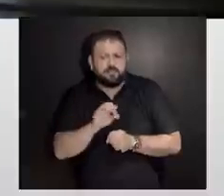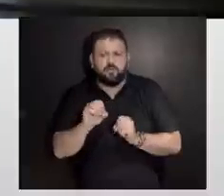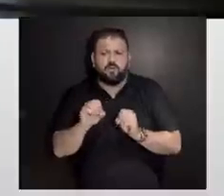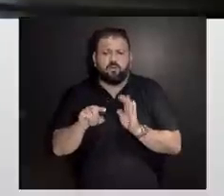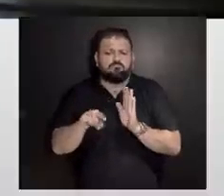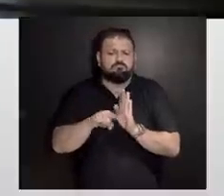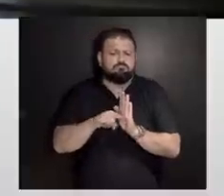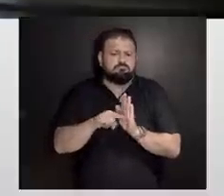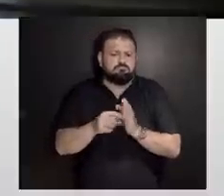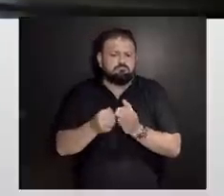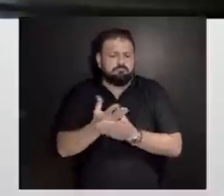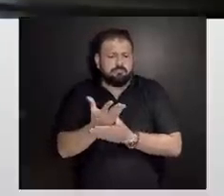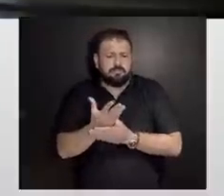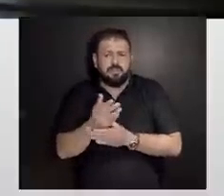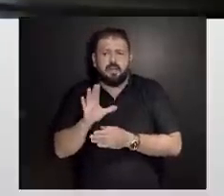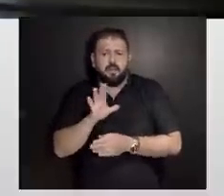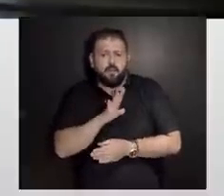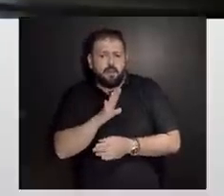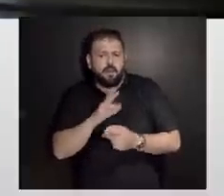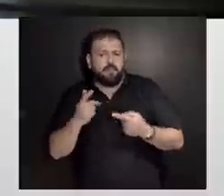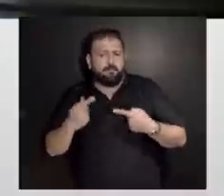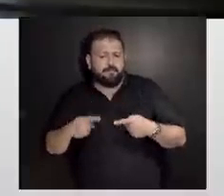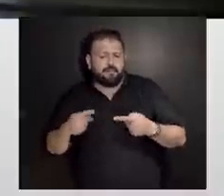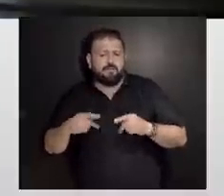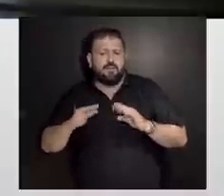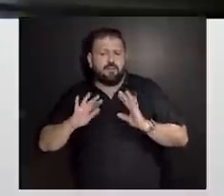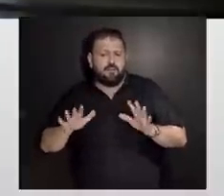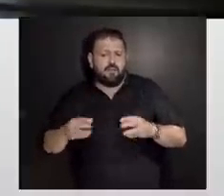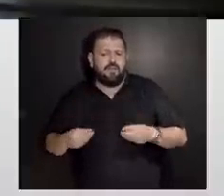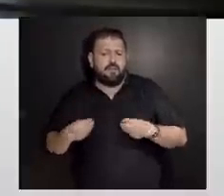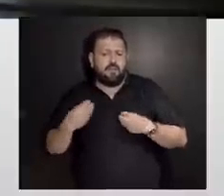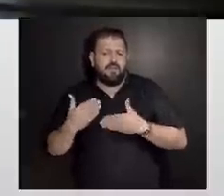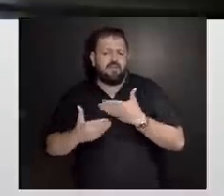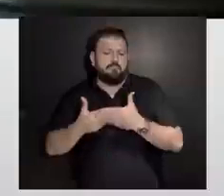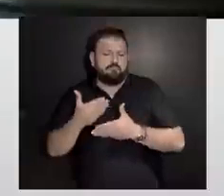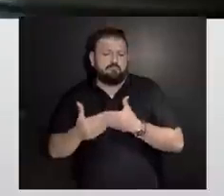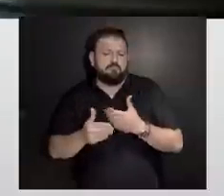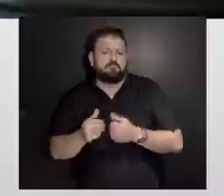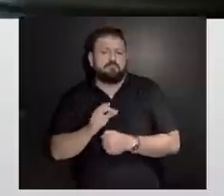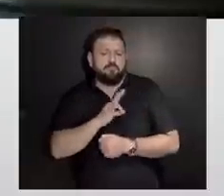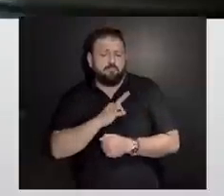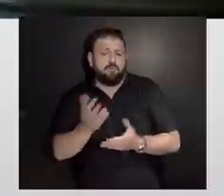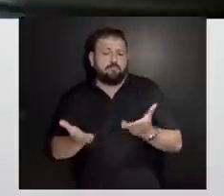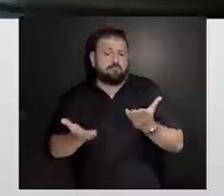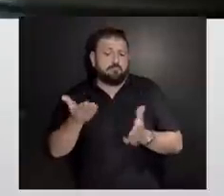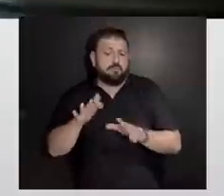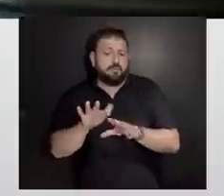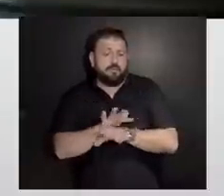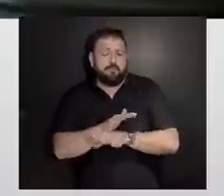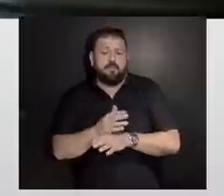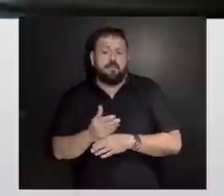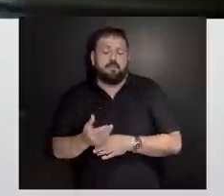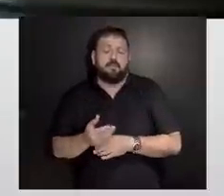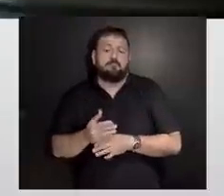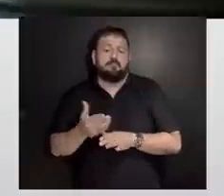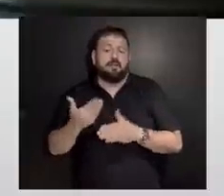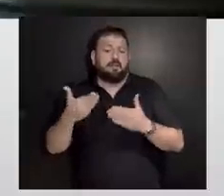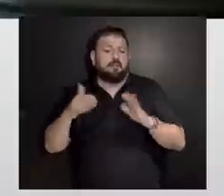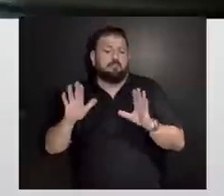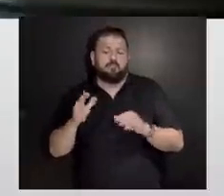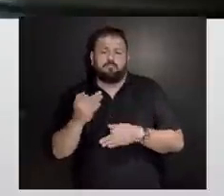negativos. En este caso, hay personas que ya que viven con la condición, sí es un valor que es cambiable. O sea, por ejemplo, si a lo mejor tuvimos el diagnóstico,